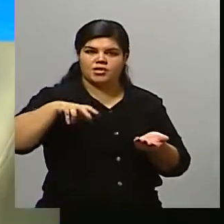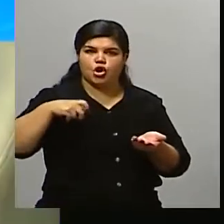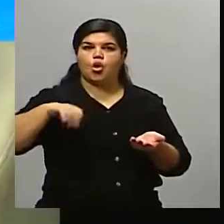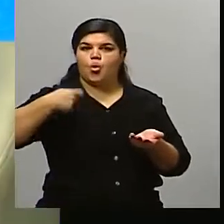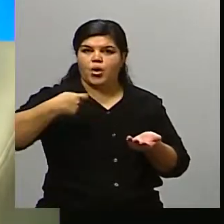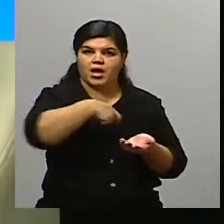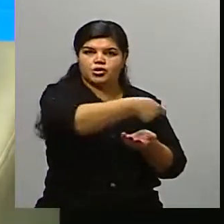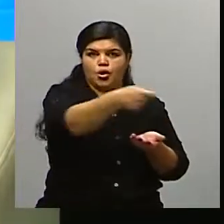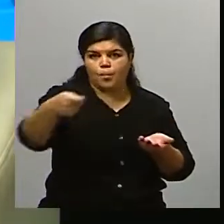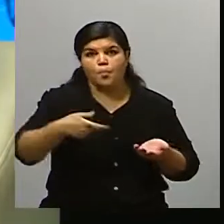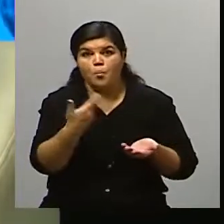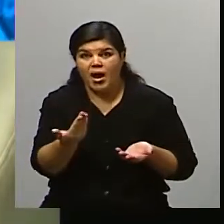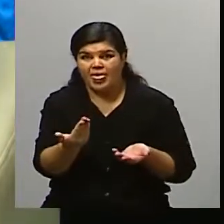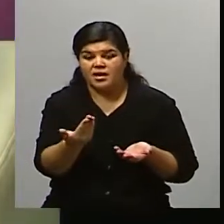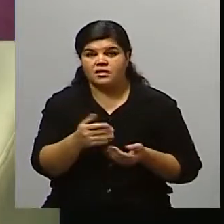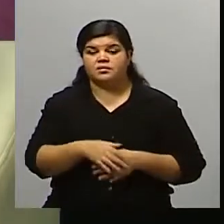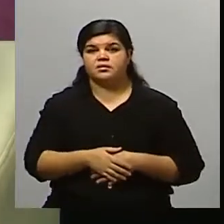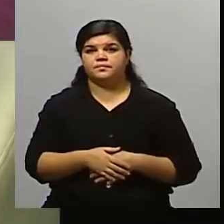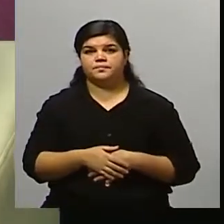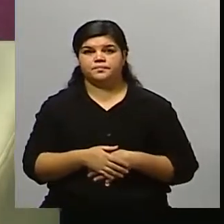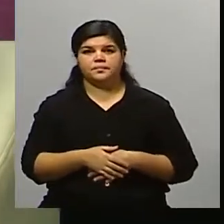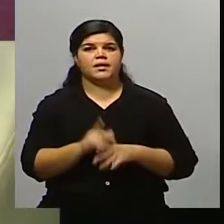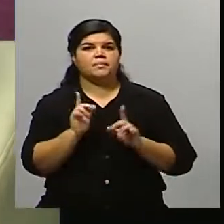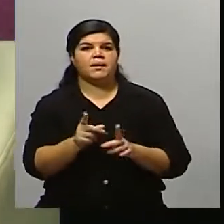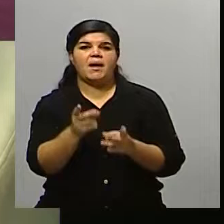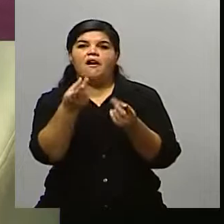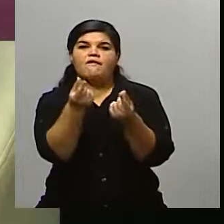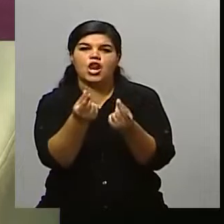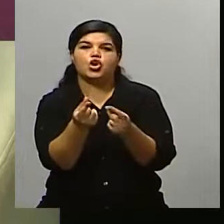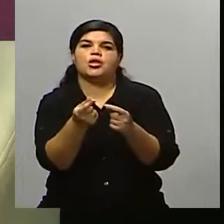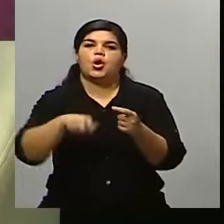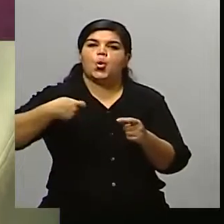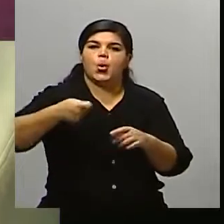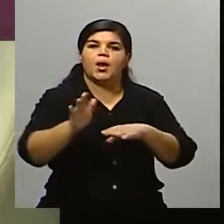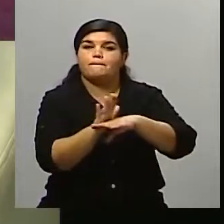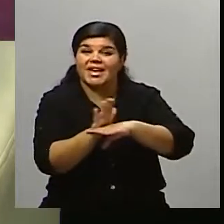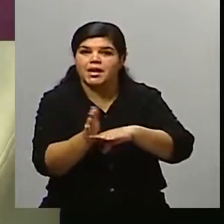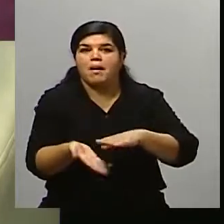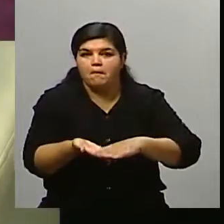de las prestaciones de la seguridad social, al menos en el valor de la jubilación mínima y